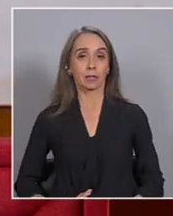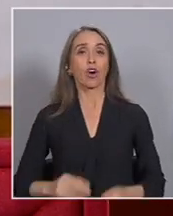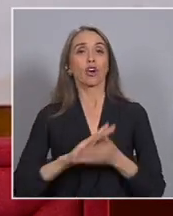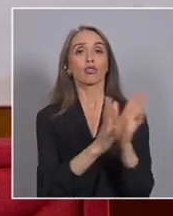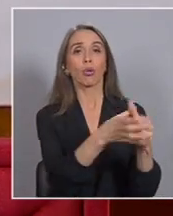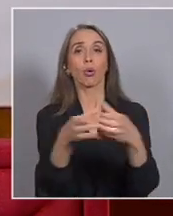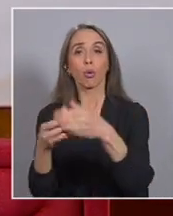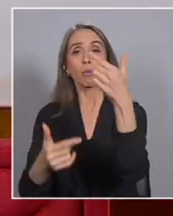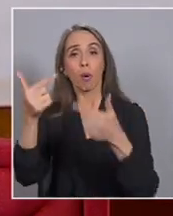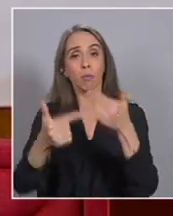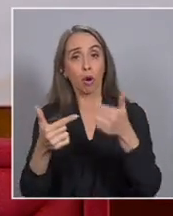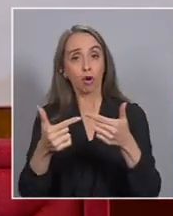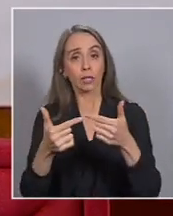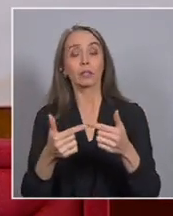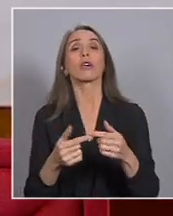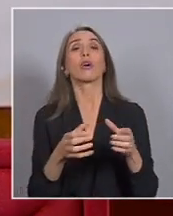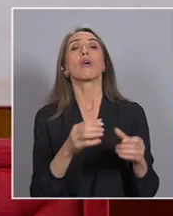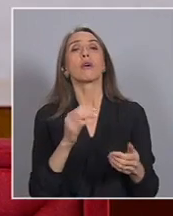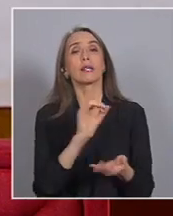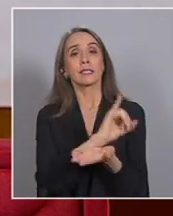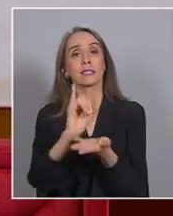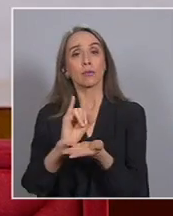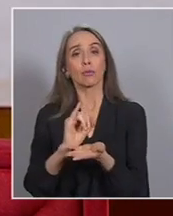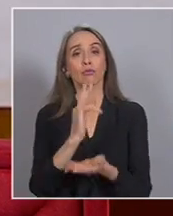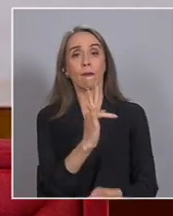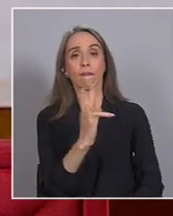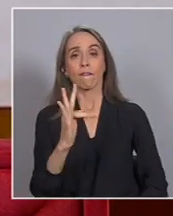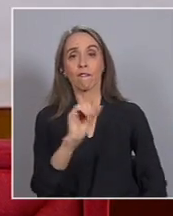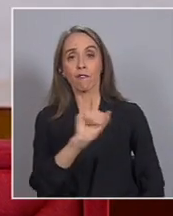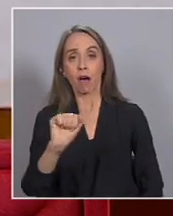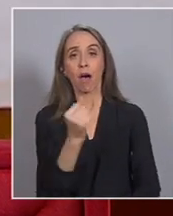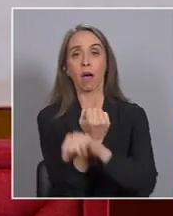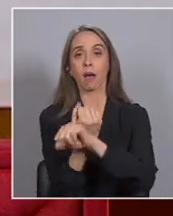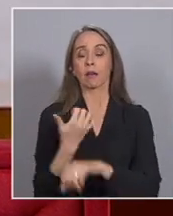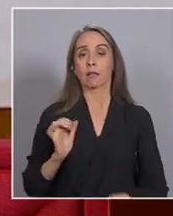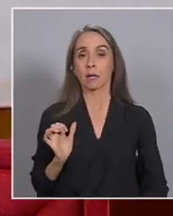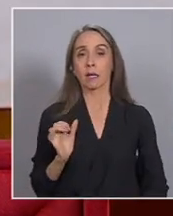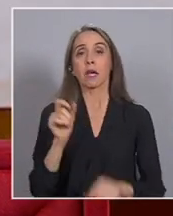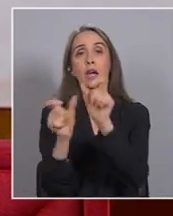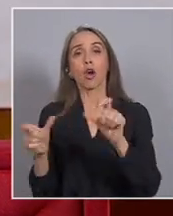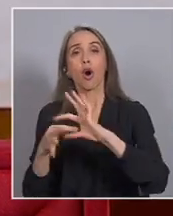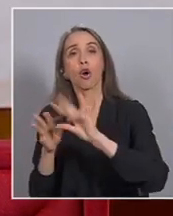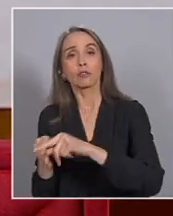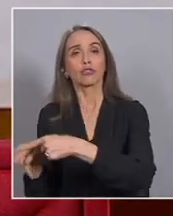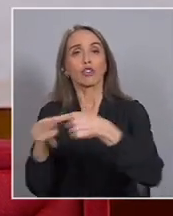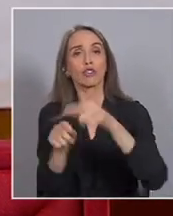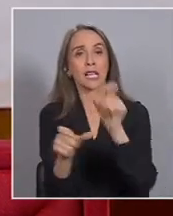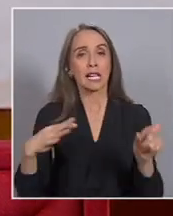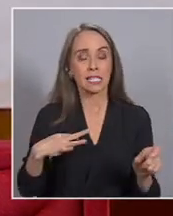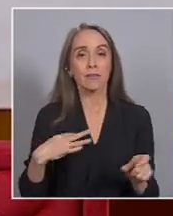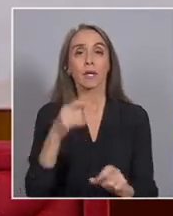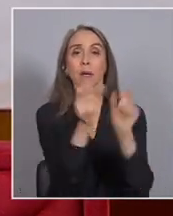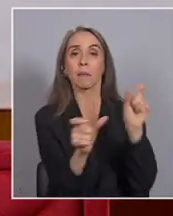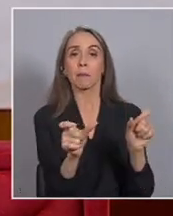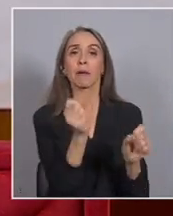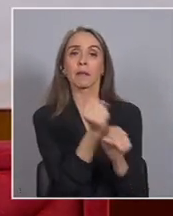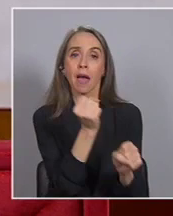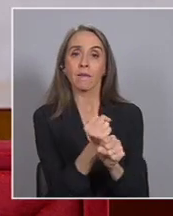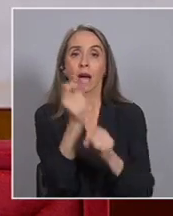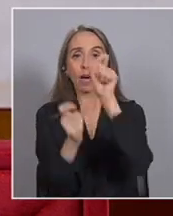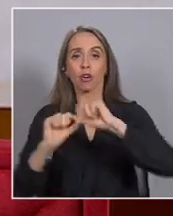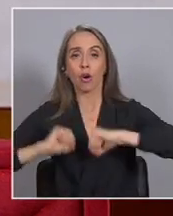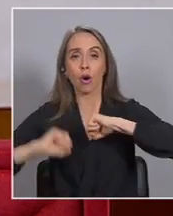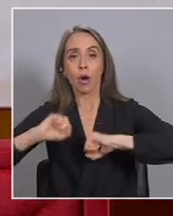las fuerzas políticas, de las Fuerzas Armadas y Carabineros, de la sociedad civil, de los trabajadores, emprendedores